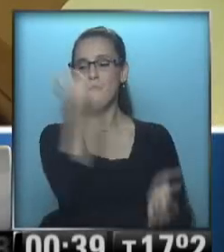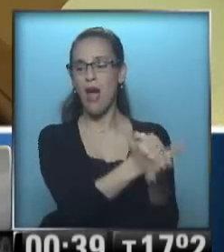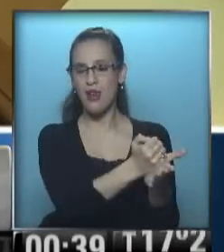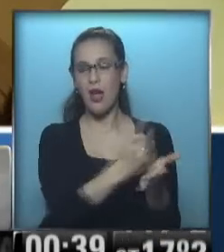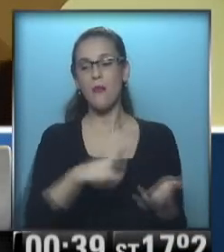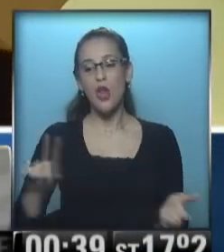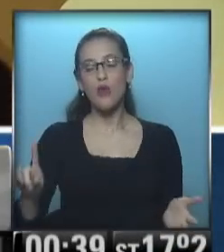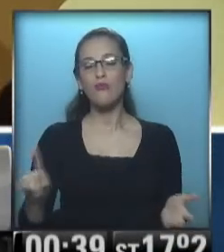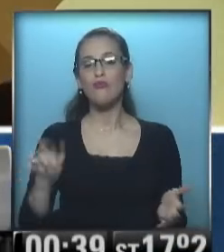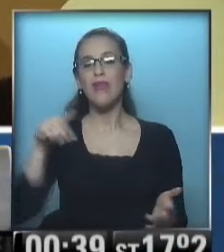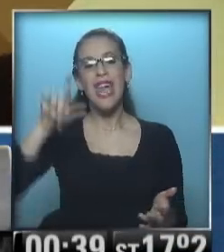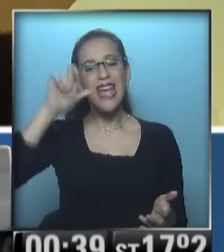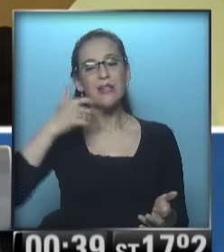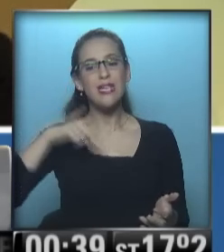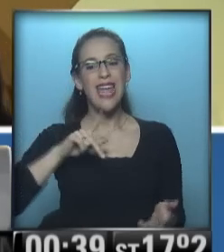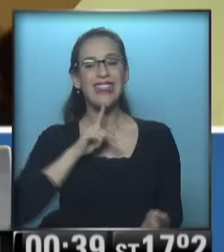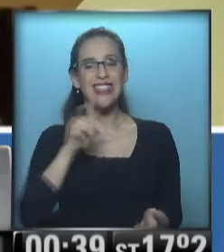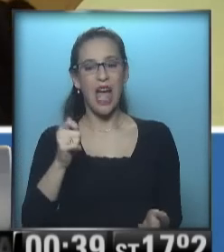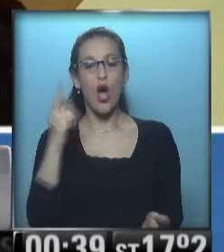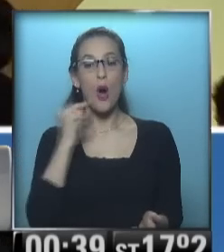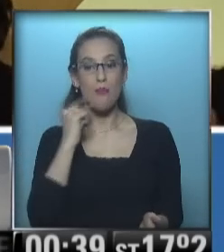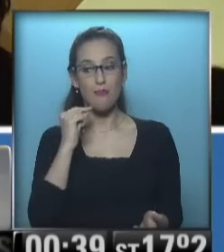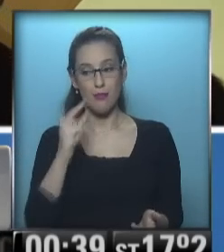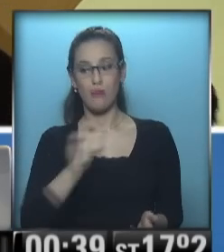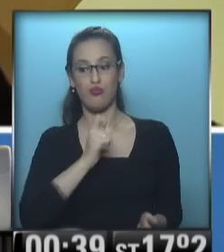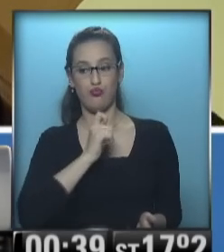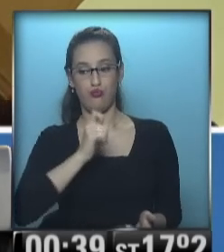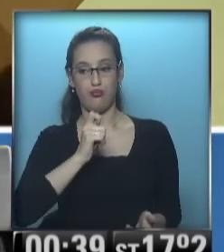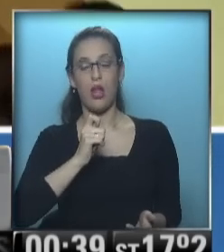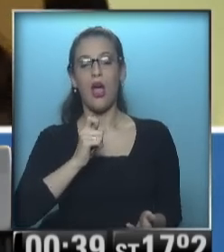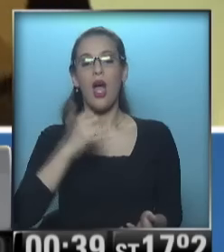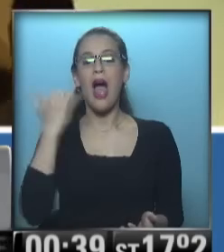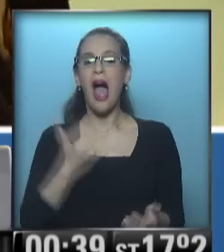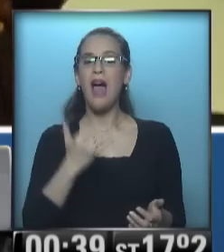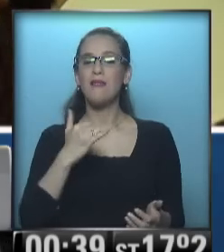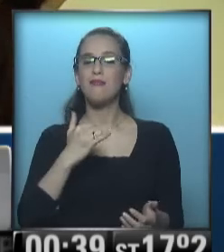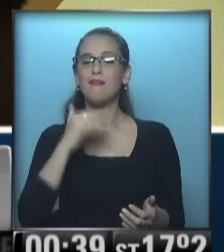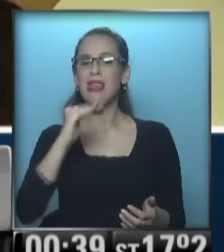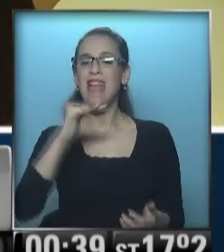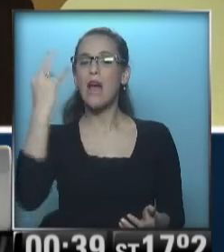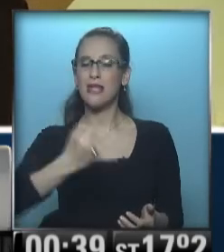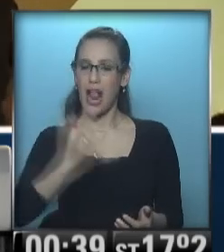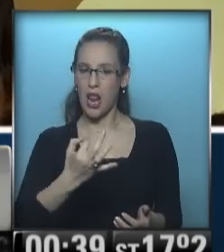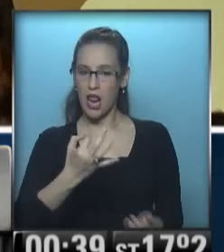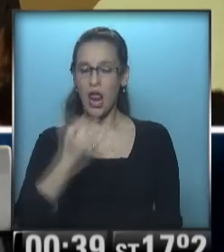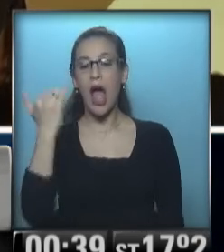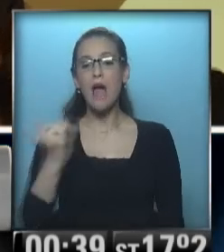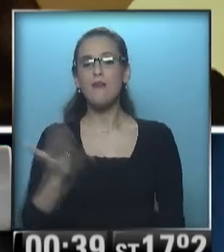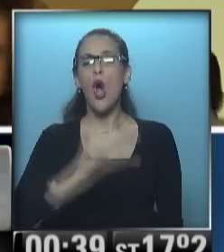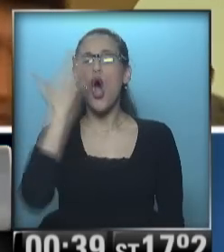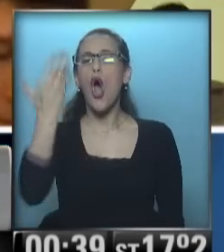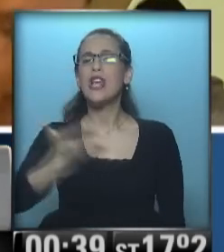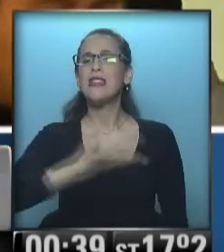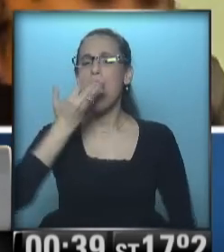algo que escribió Spinetta, que me parece que es el dueño de una poesía que es imposible de superar para hablar sobre una